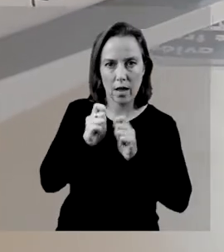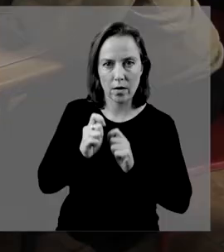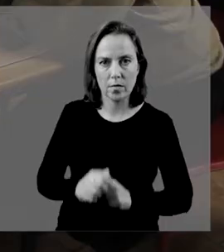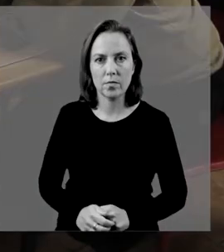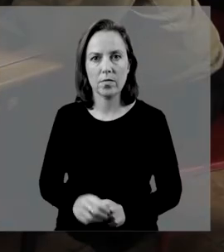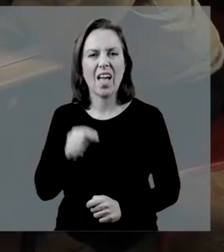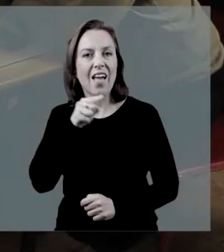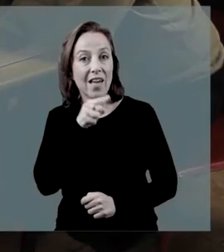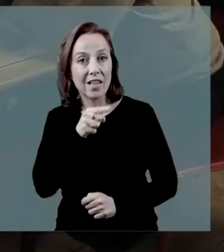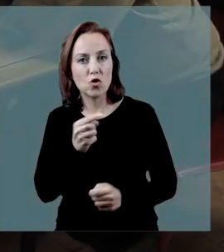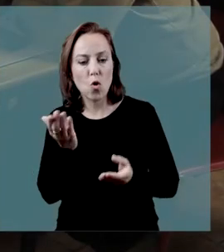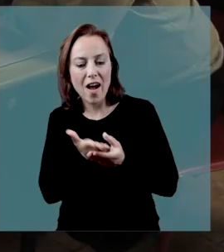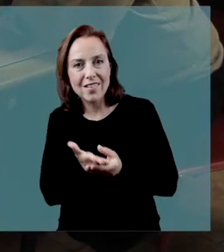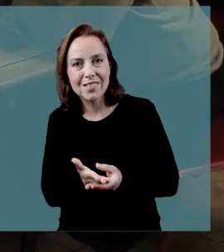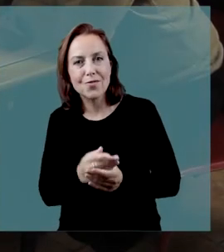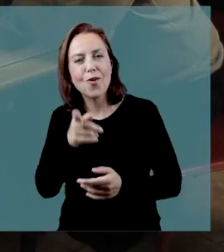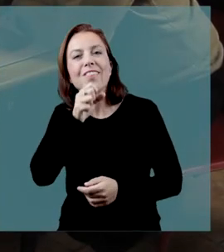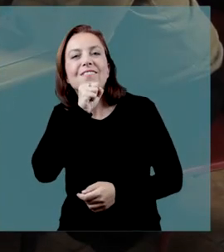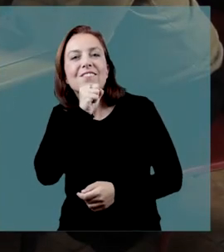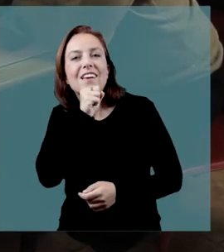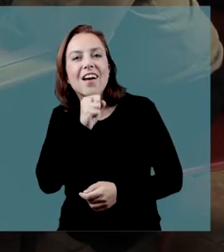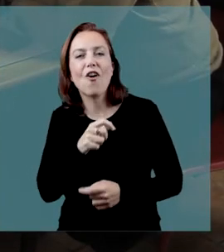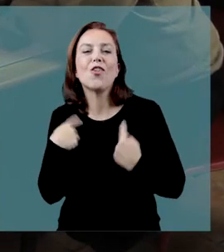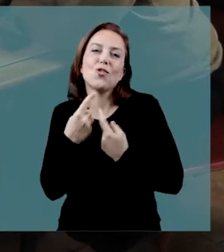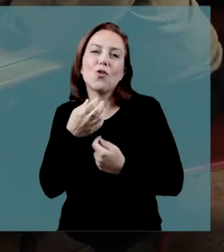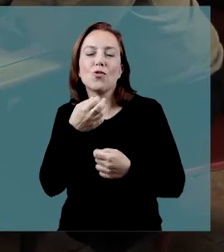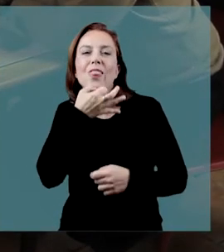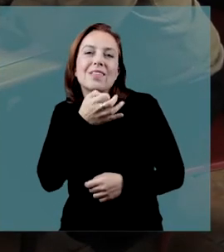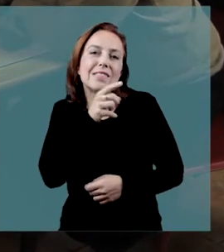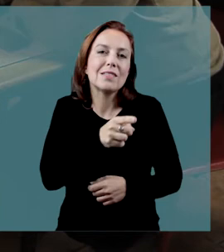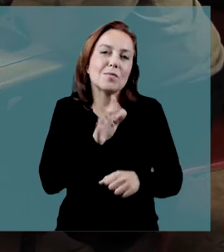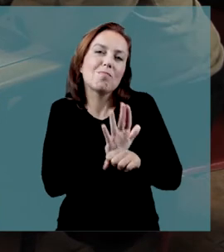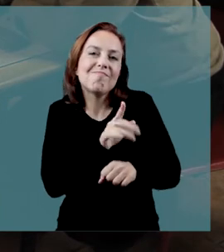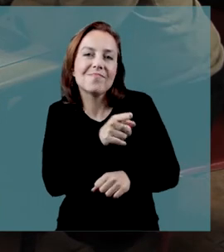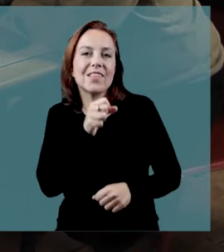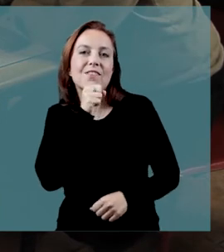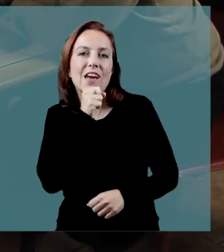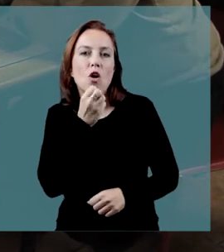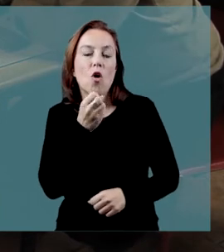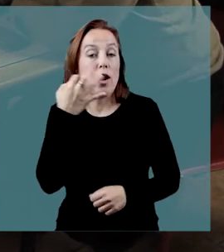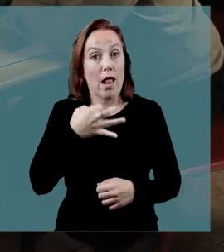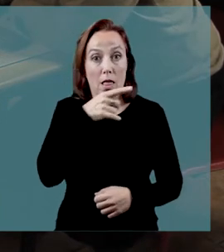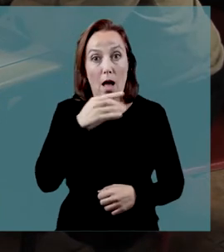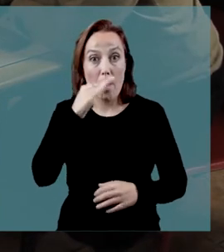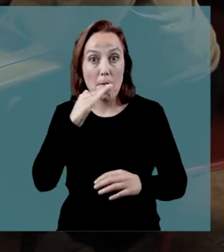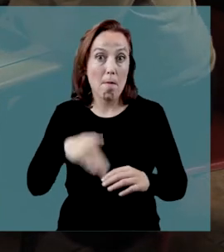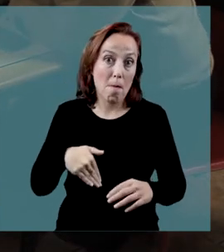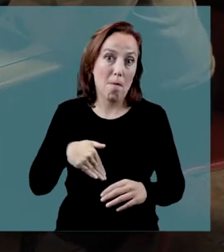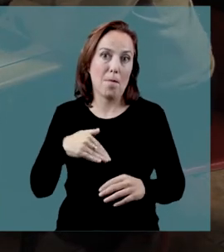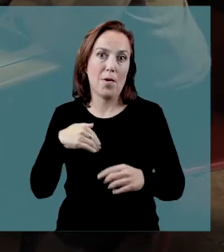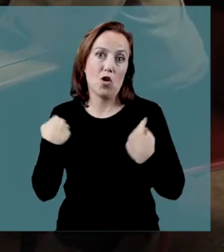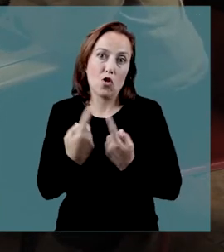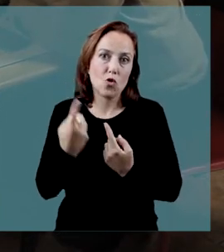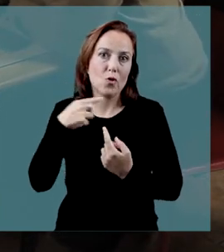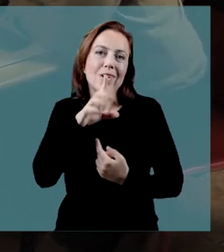viejo. ¿No? Nosotros le decimos viejo porque en realidad era menor que nosotros. Tenía 50 años. Y